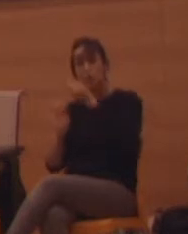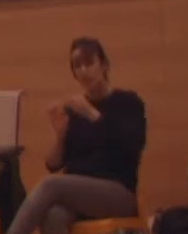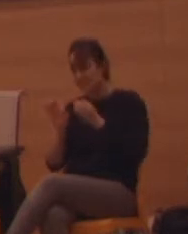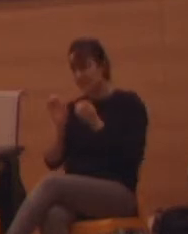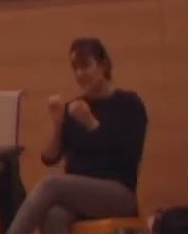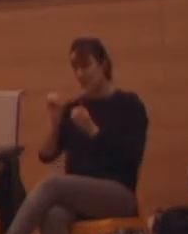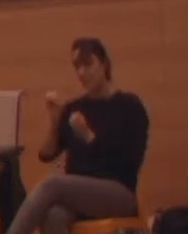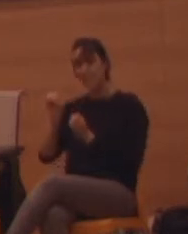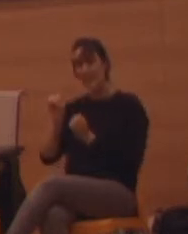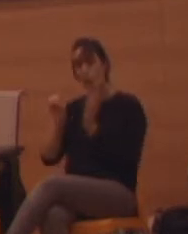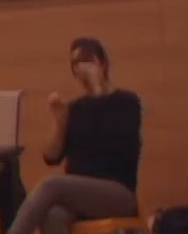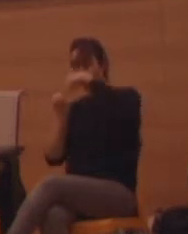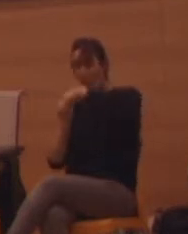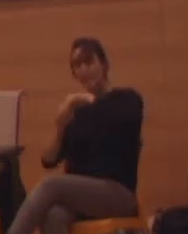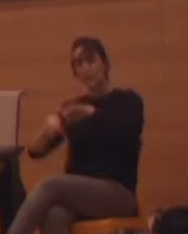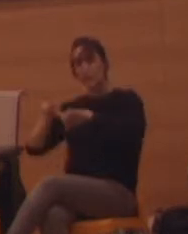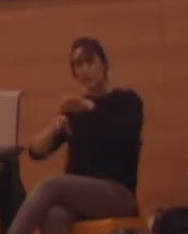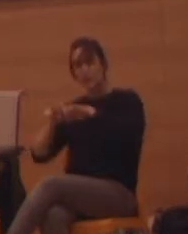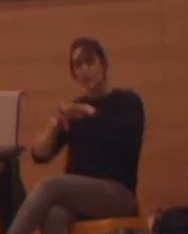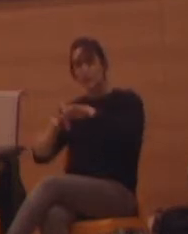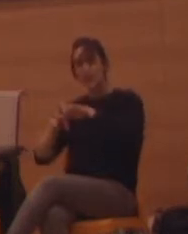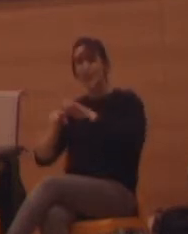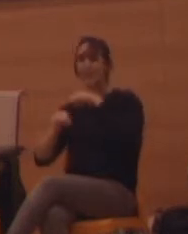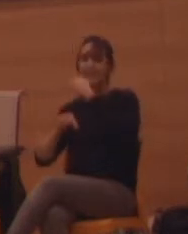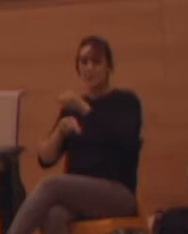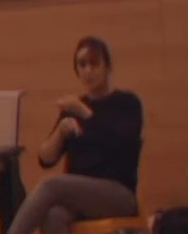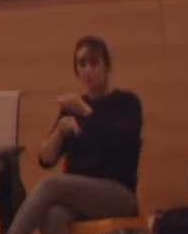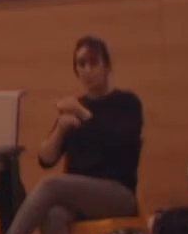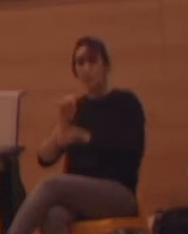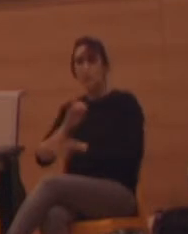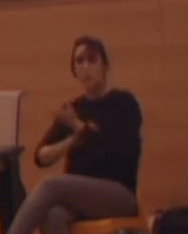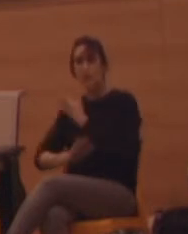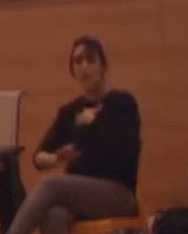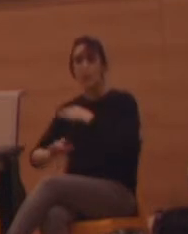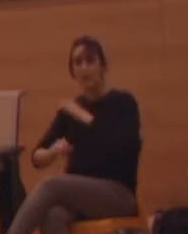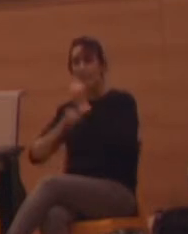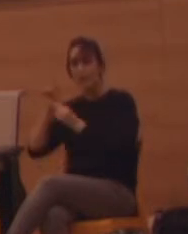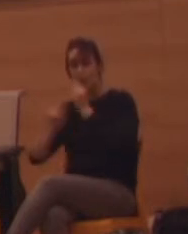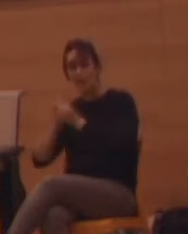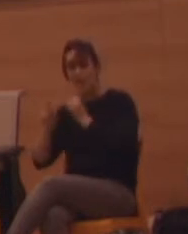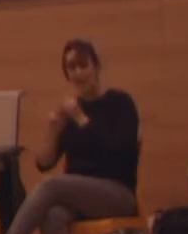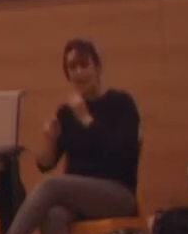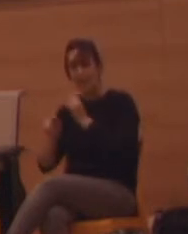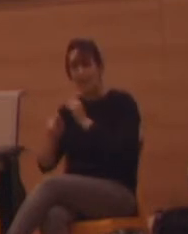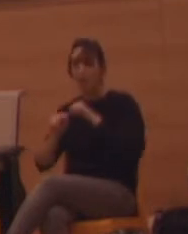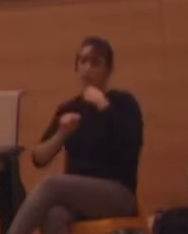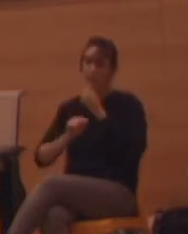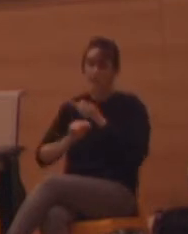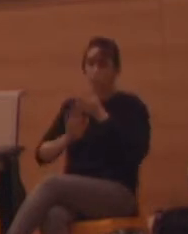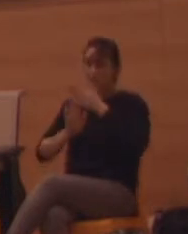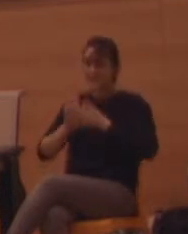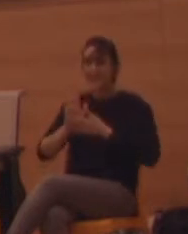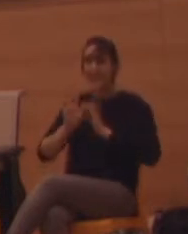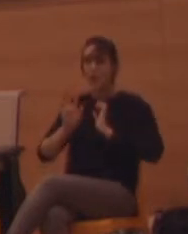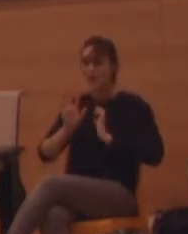seroma, o de cualquier otro tipo de líquido hemático que pueda aparecer, se nos va a infectar y nos va a hacer el perforante plantar y después los dedos